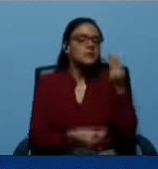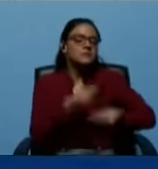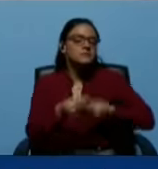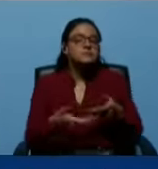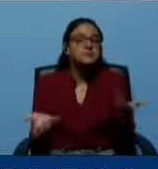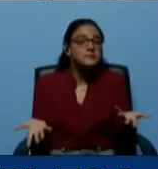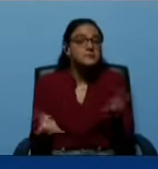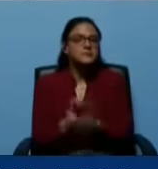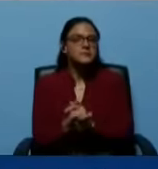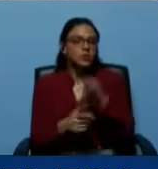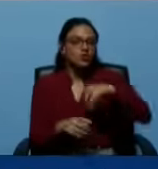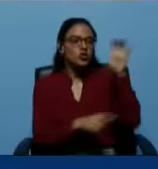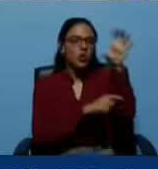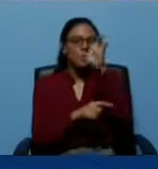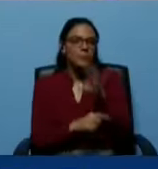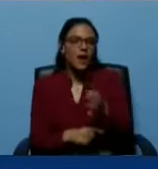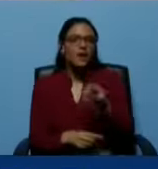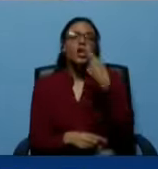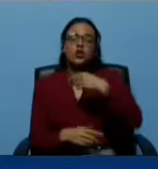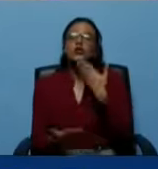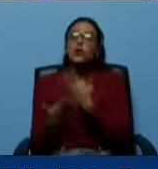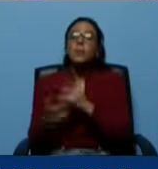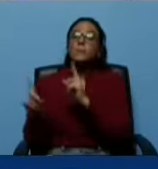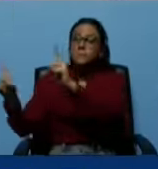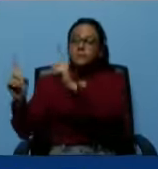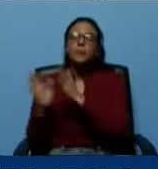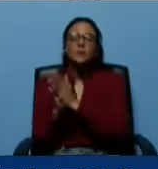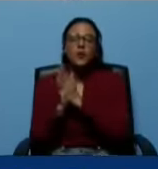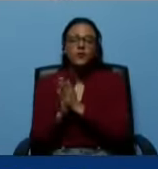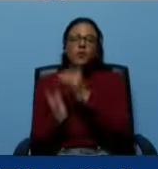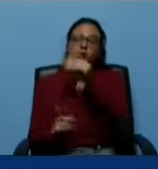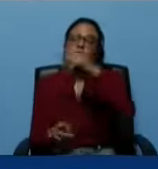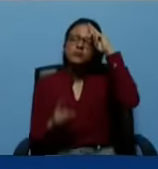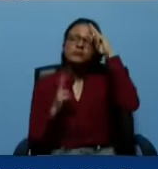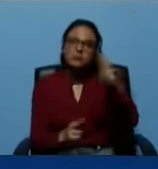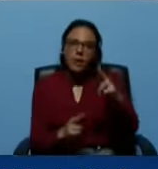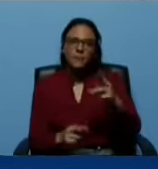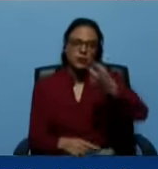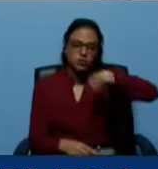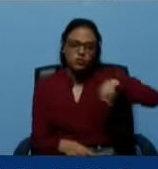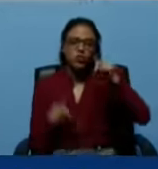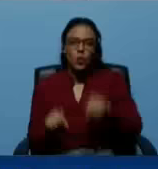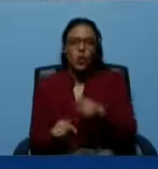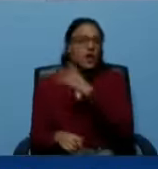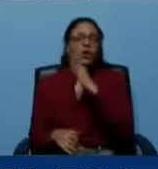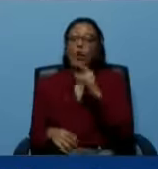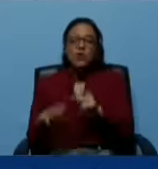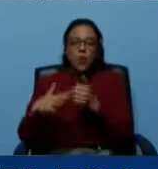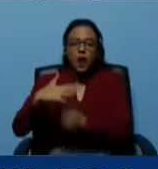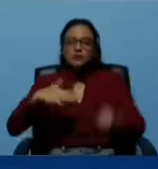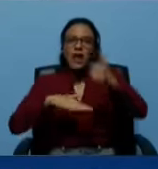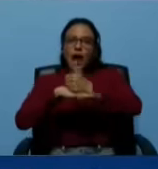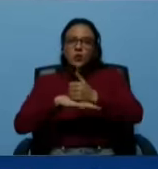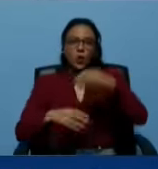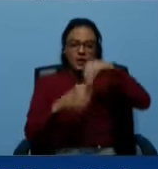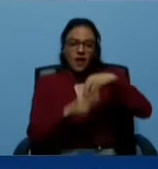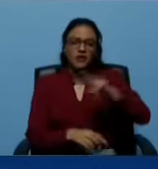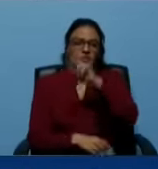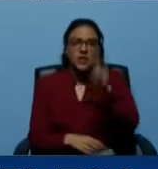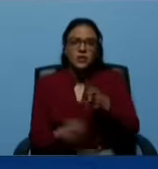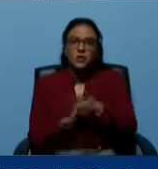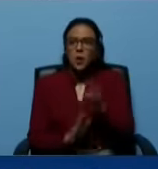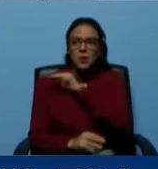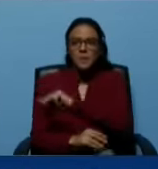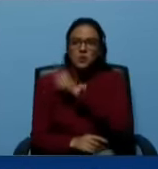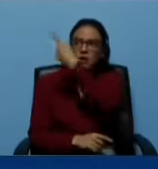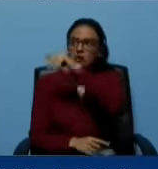Y nosotros le hemos exigido respeto. No tiene la más mínima autoridad moral el señor Boric o el señor